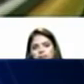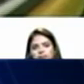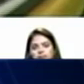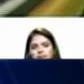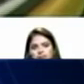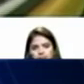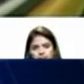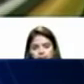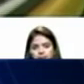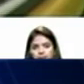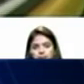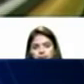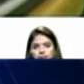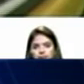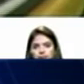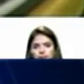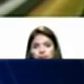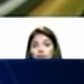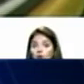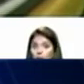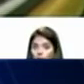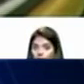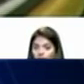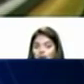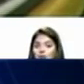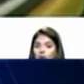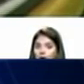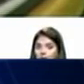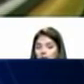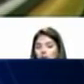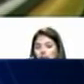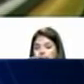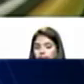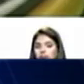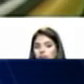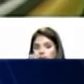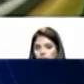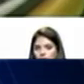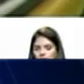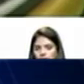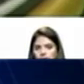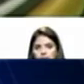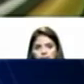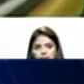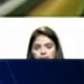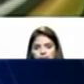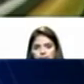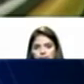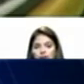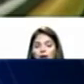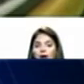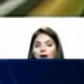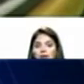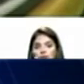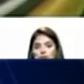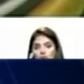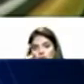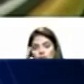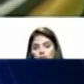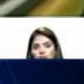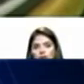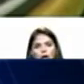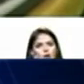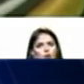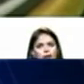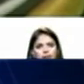Venezuela. Voy a leer los artículos más relevantes. Artículo primero, el objeto de